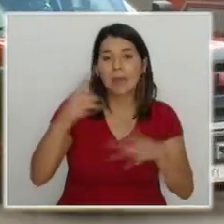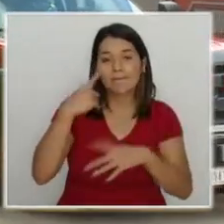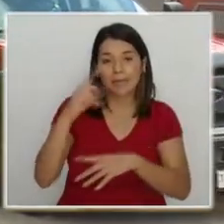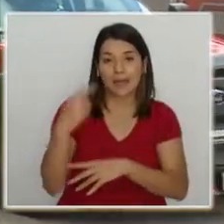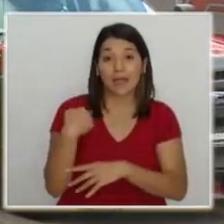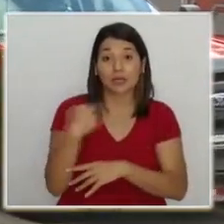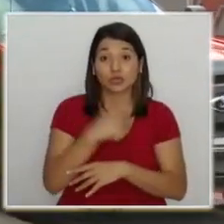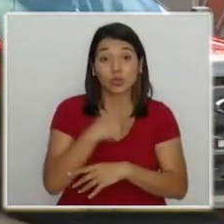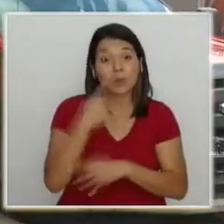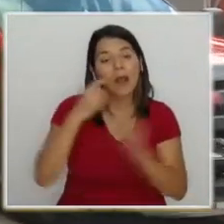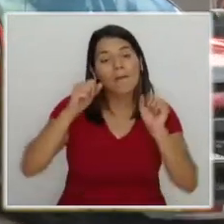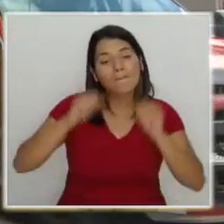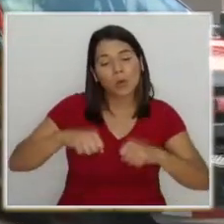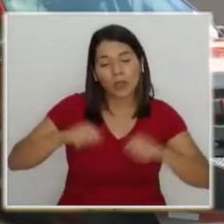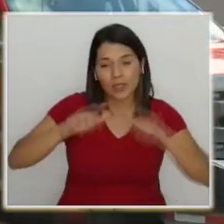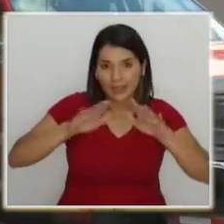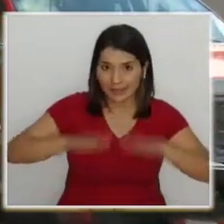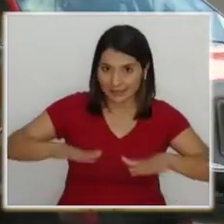descansar y